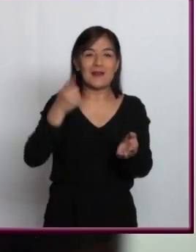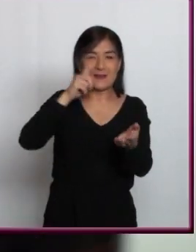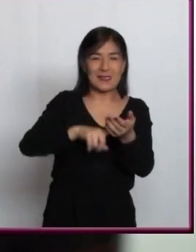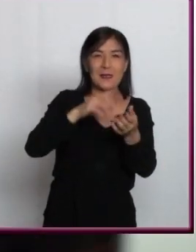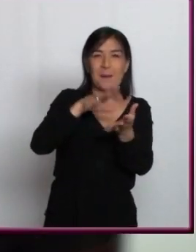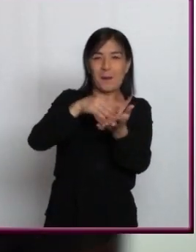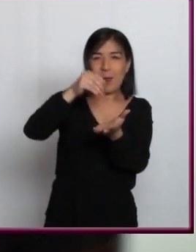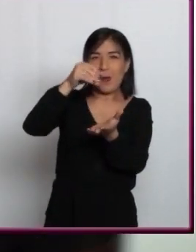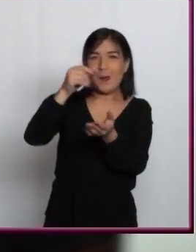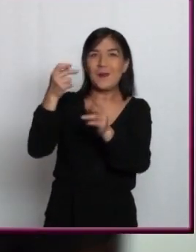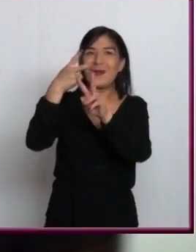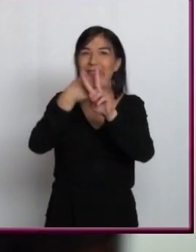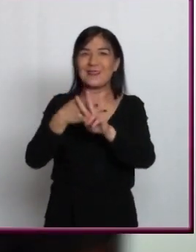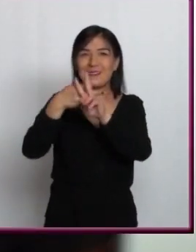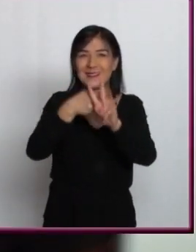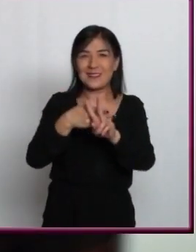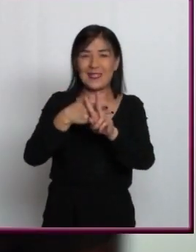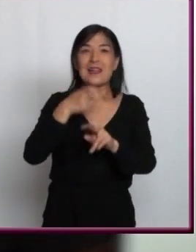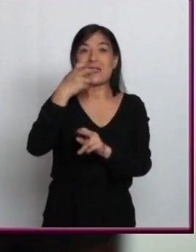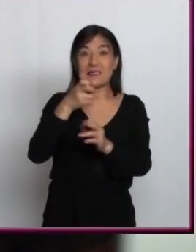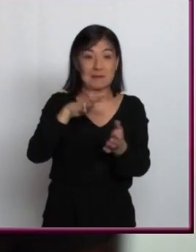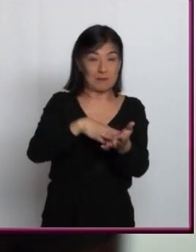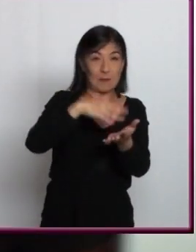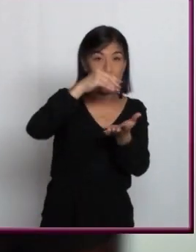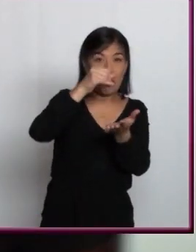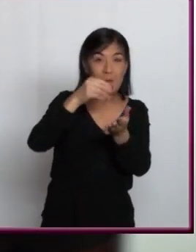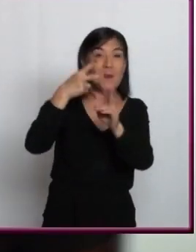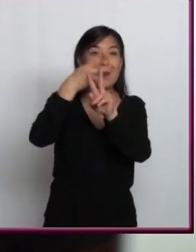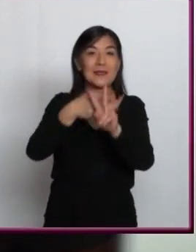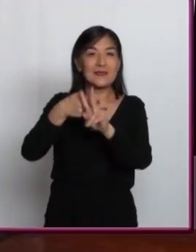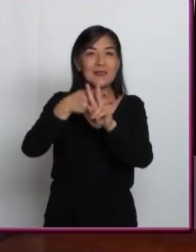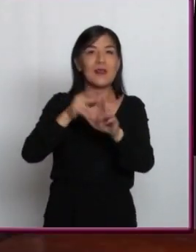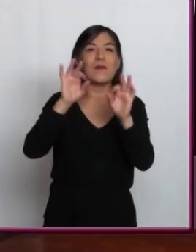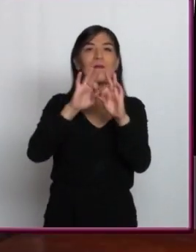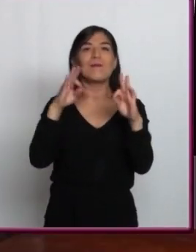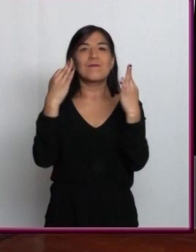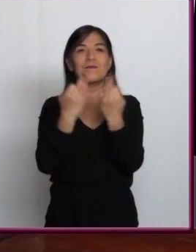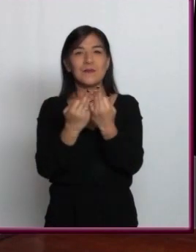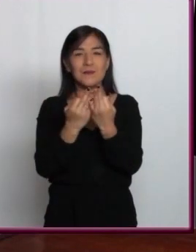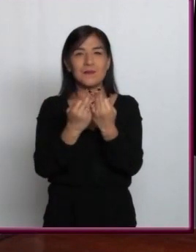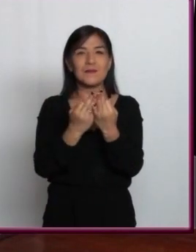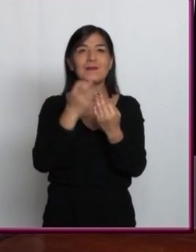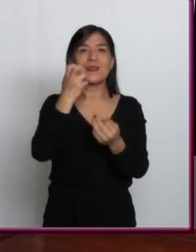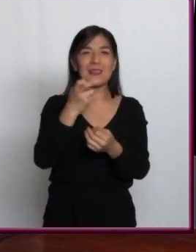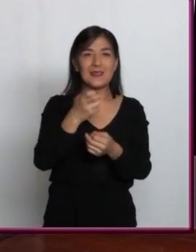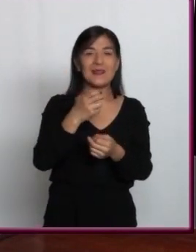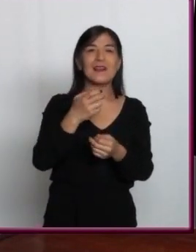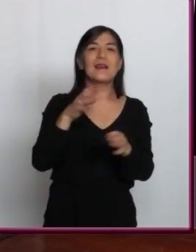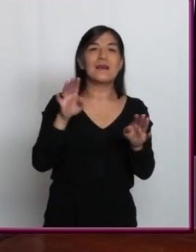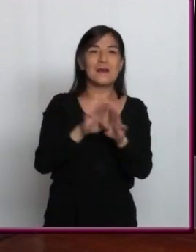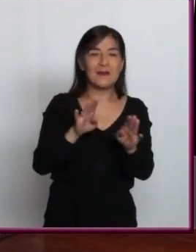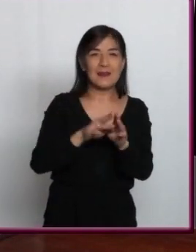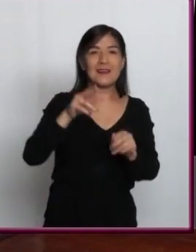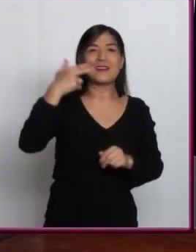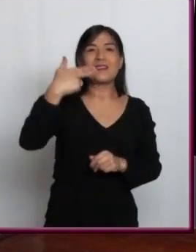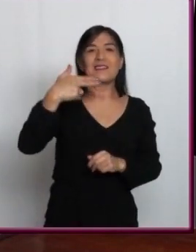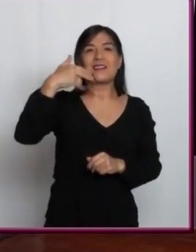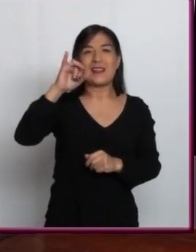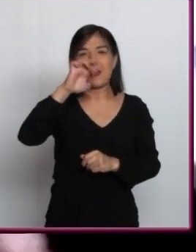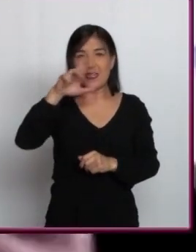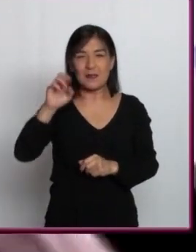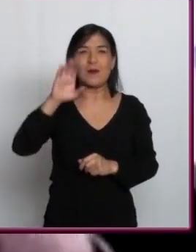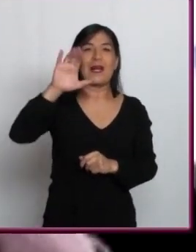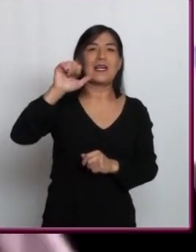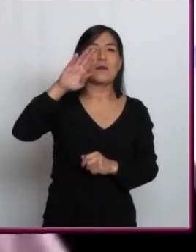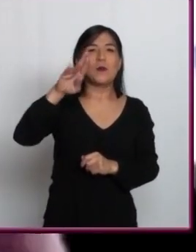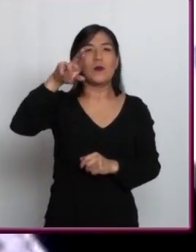estrella. Así es. Bueno, este polvo se forma en este momento. Esas estrellas formaron el fierro, carbono, oxígeno.